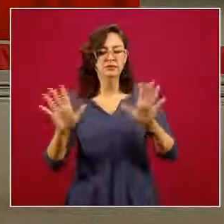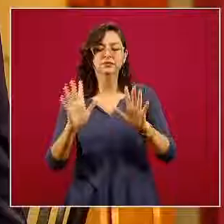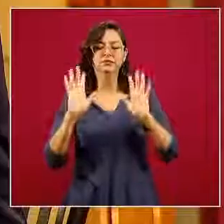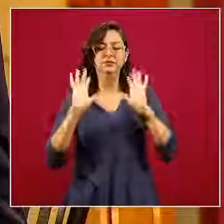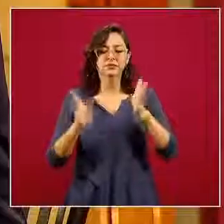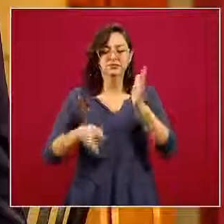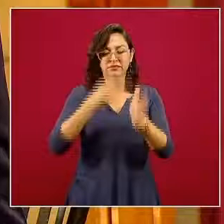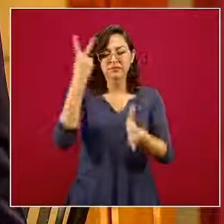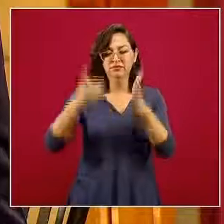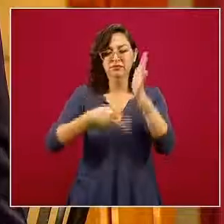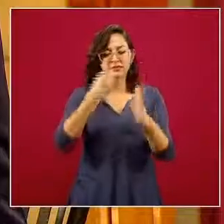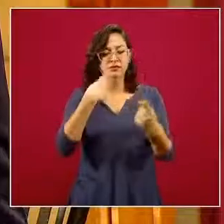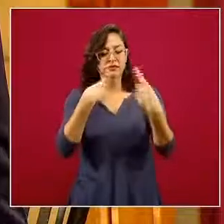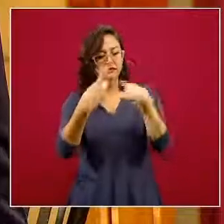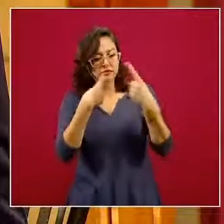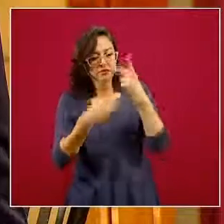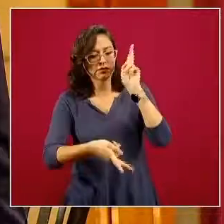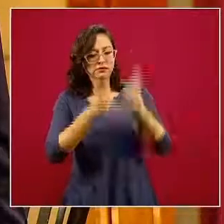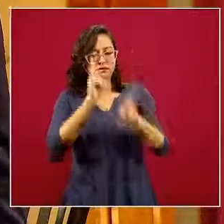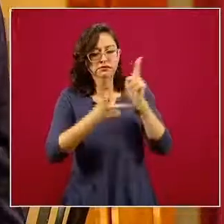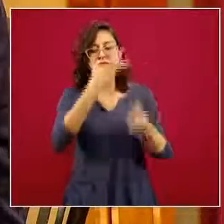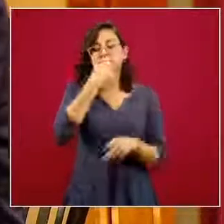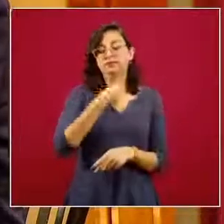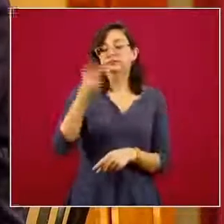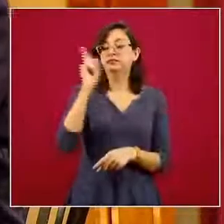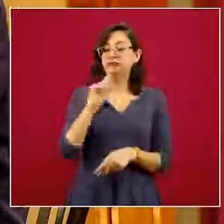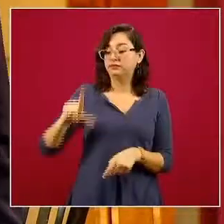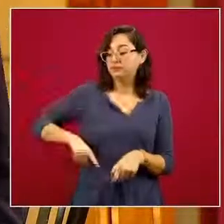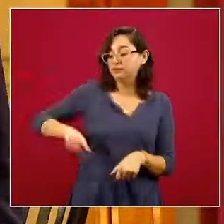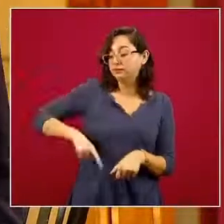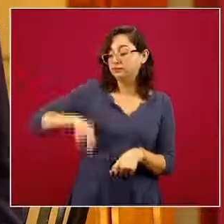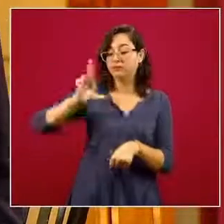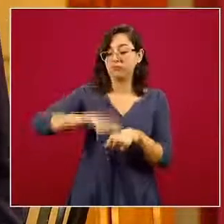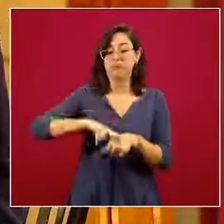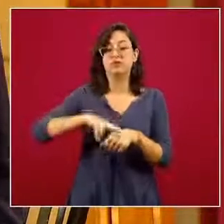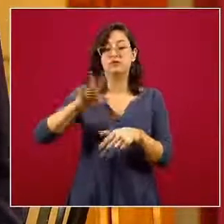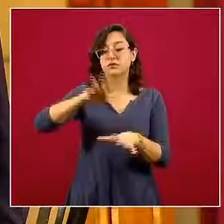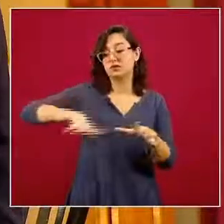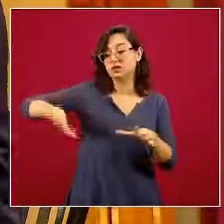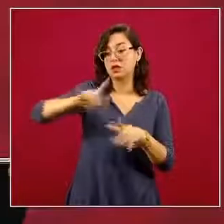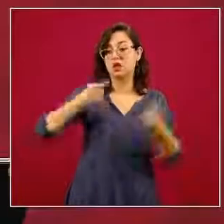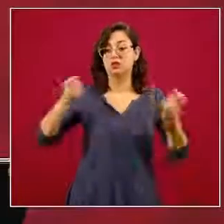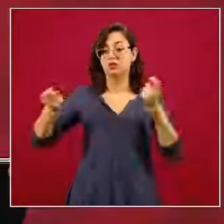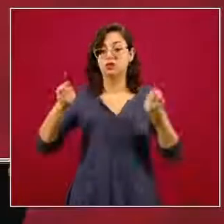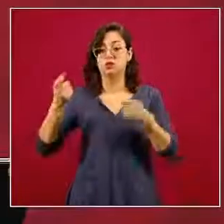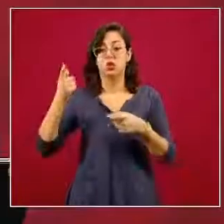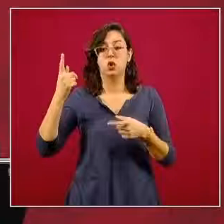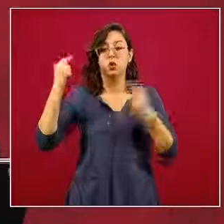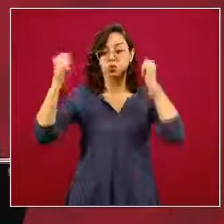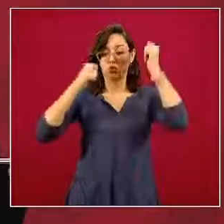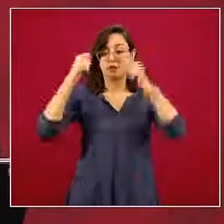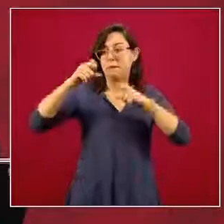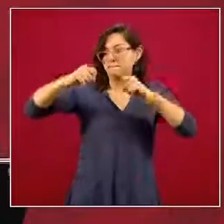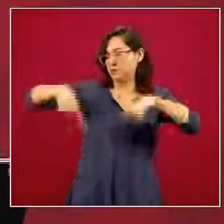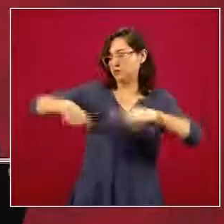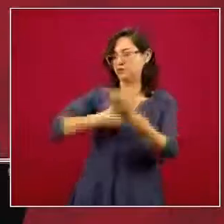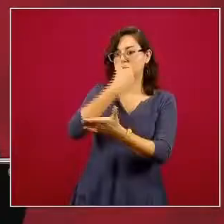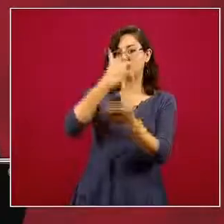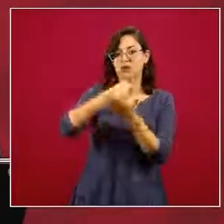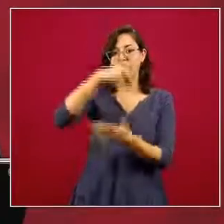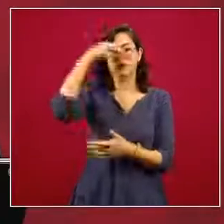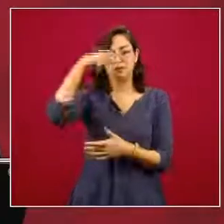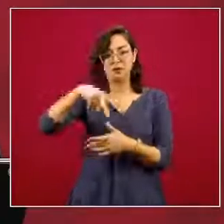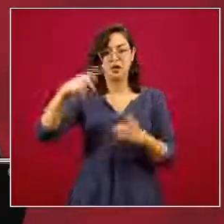con los y las gobernadoras que están en zonas turísticas. La propia Ciudad de México es una zona